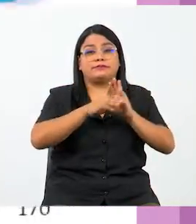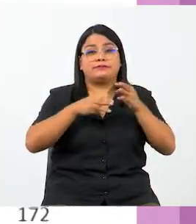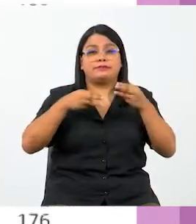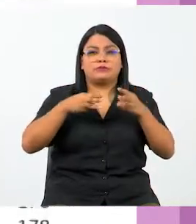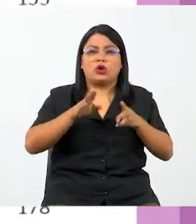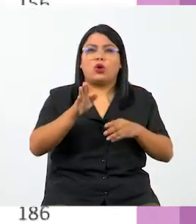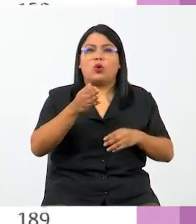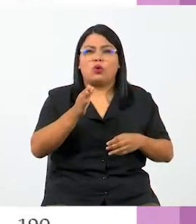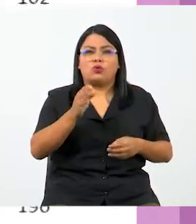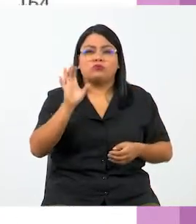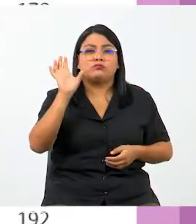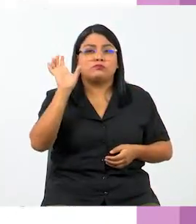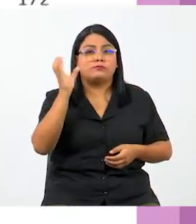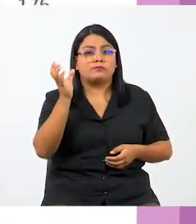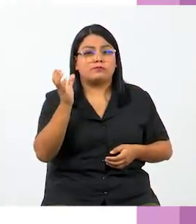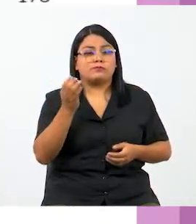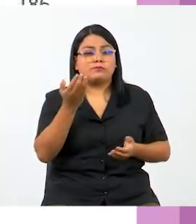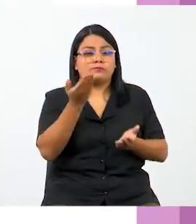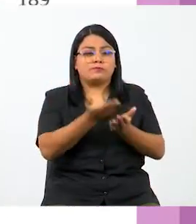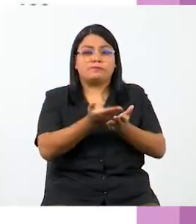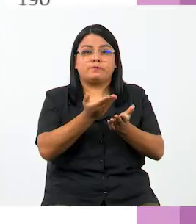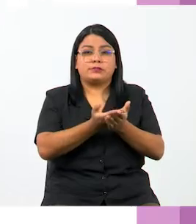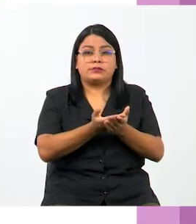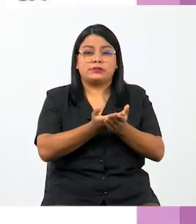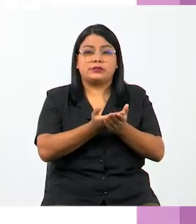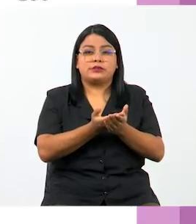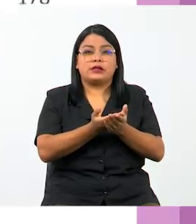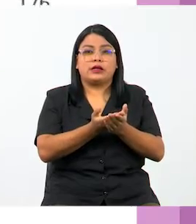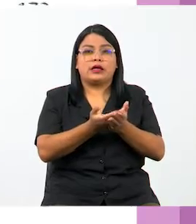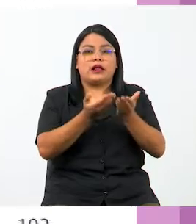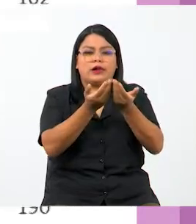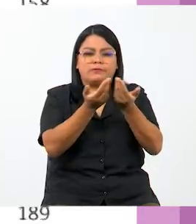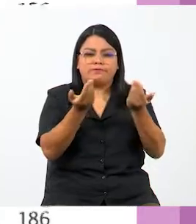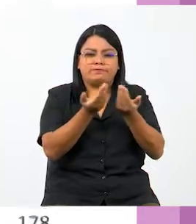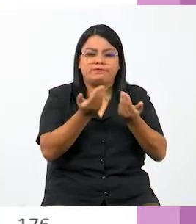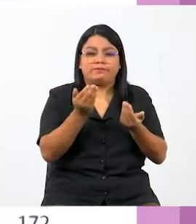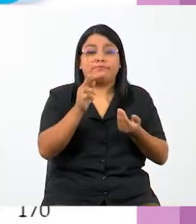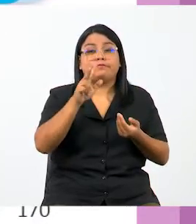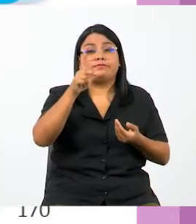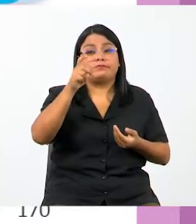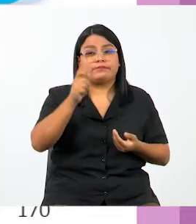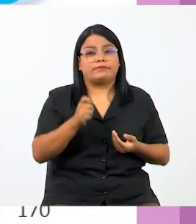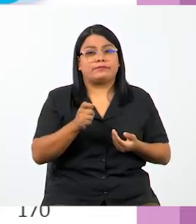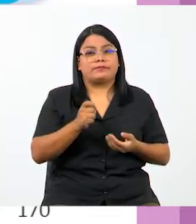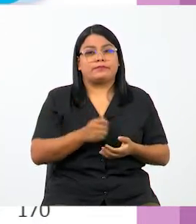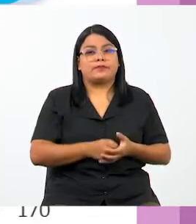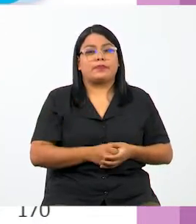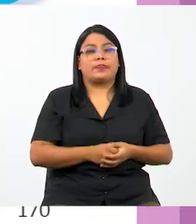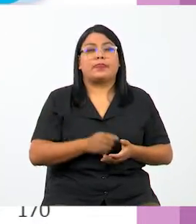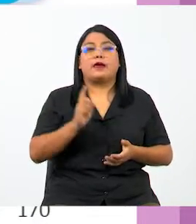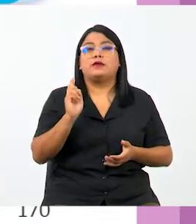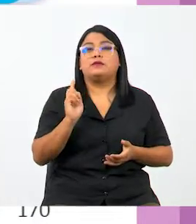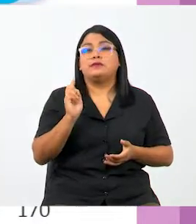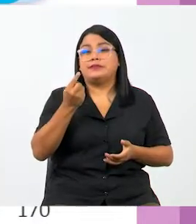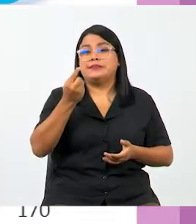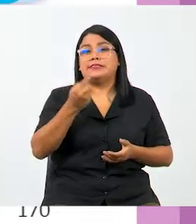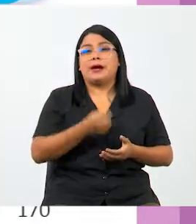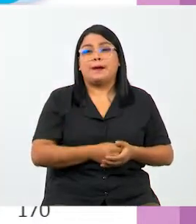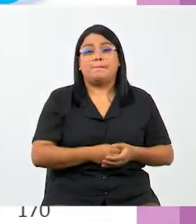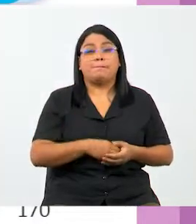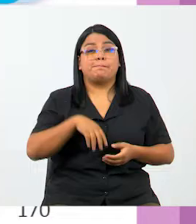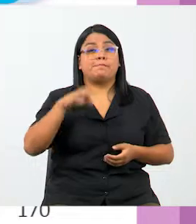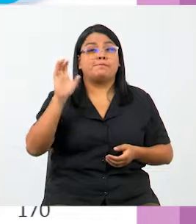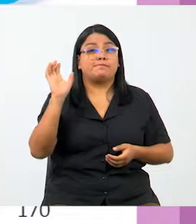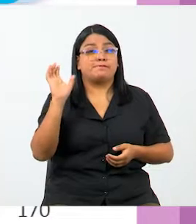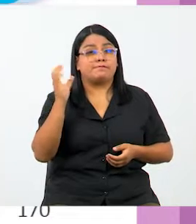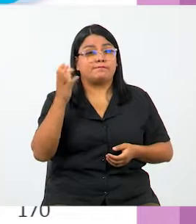el propósito de marcar los cortes por trimestre. El primer trimestre se encuentra destacado en un tono